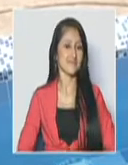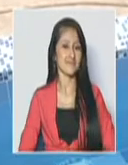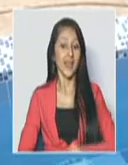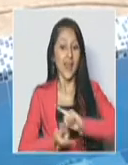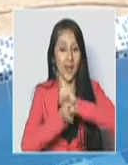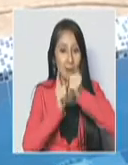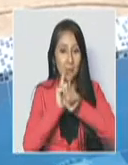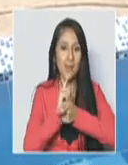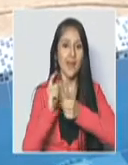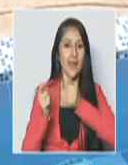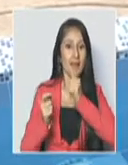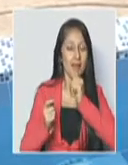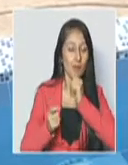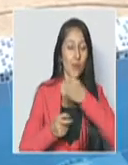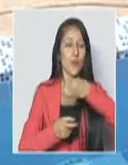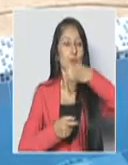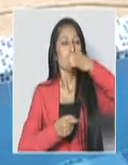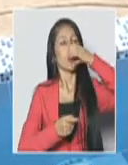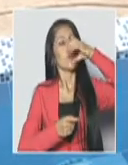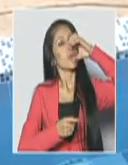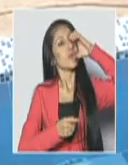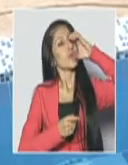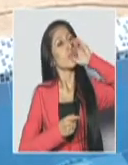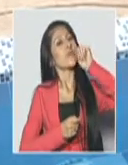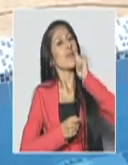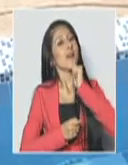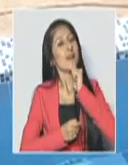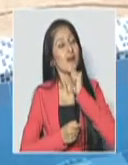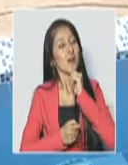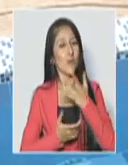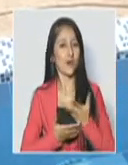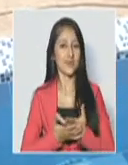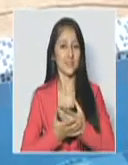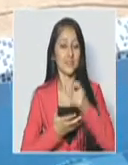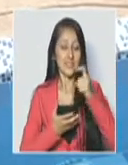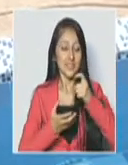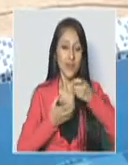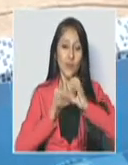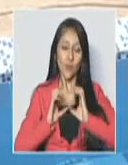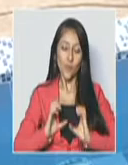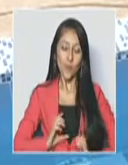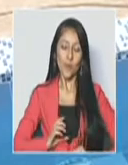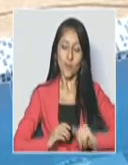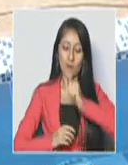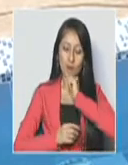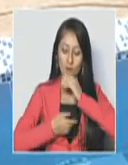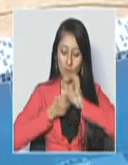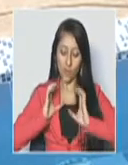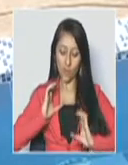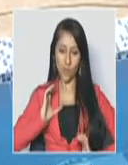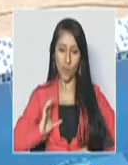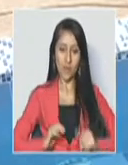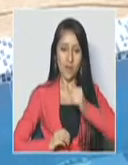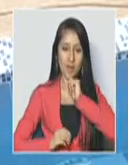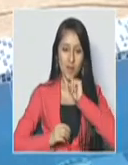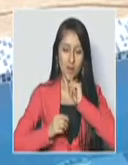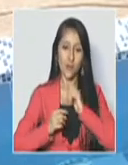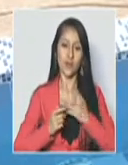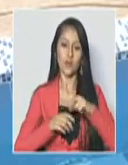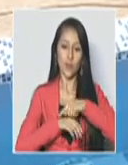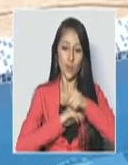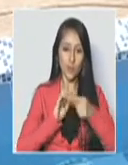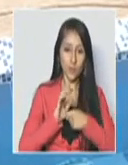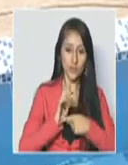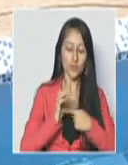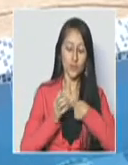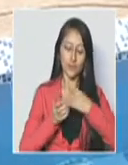cambiar el agua era hidratar era mejorar esa parte entre les de los líquidos en el cuerpo para que yo pudiera tener